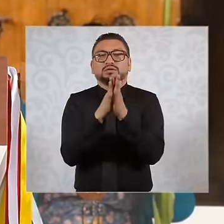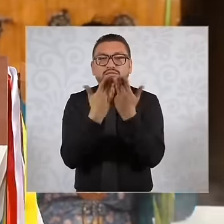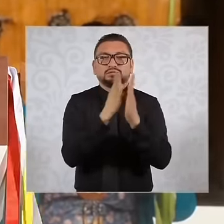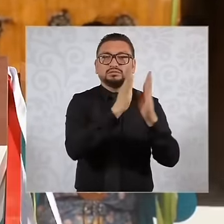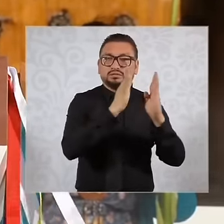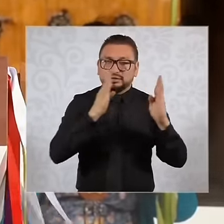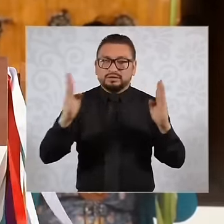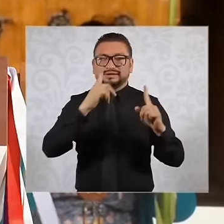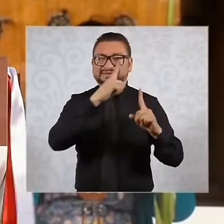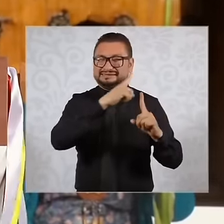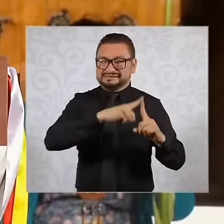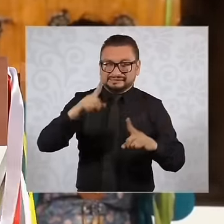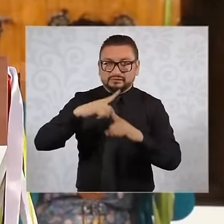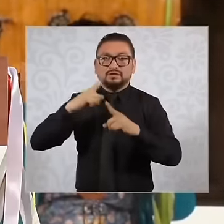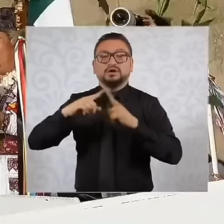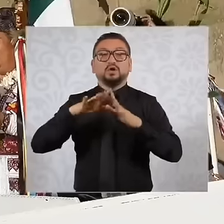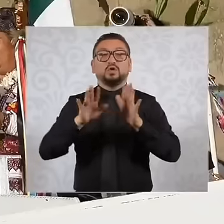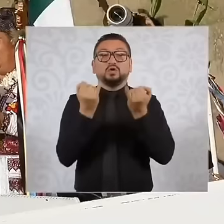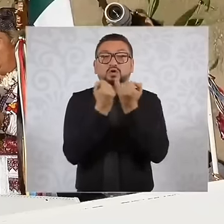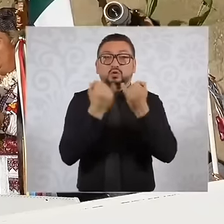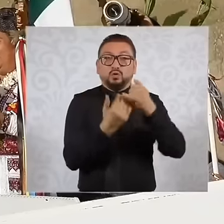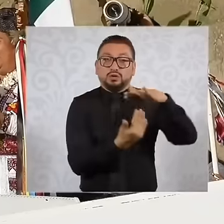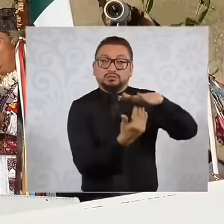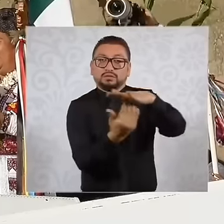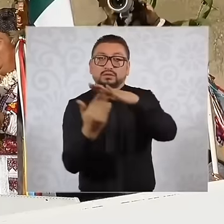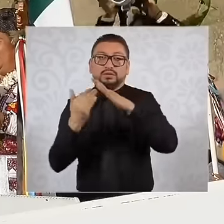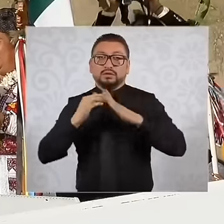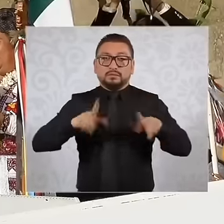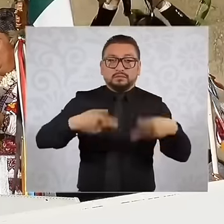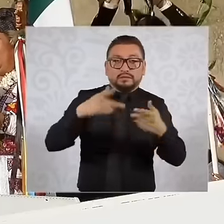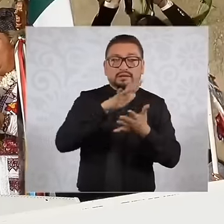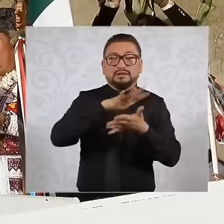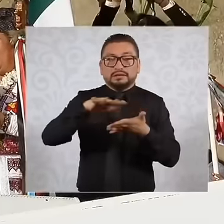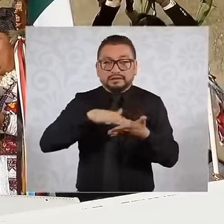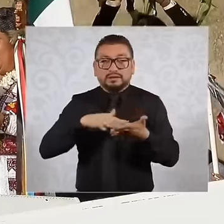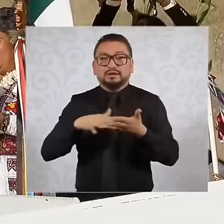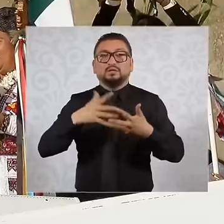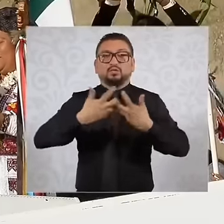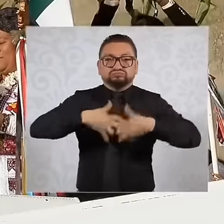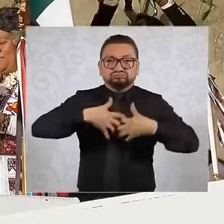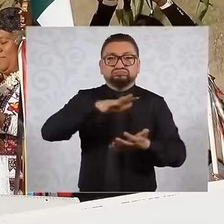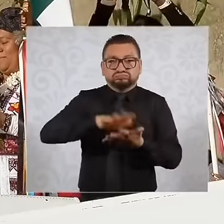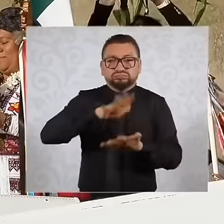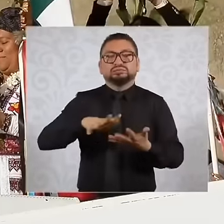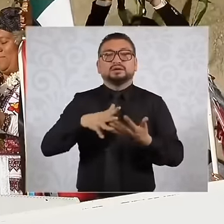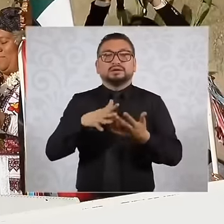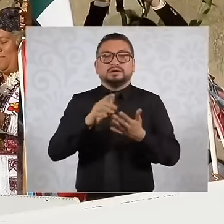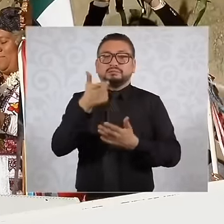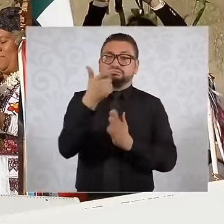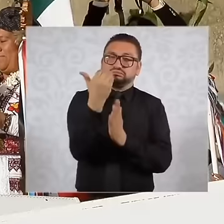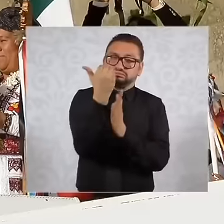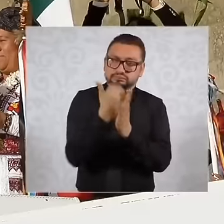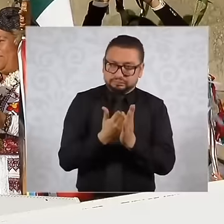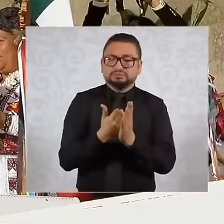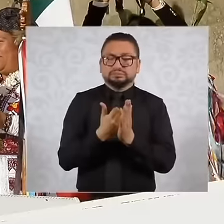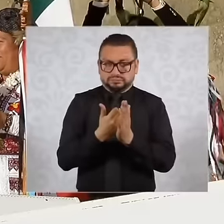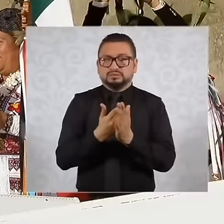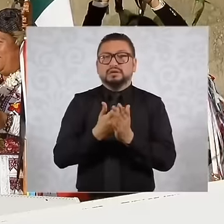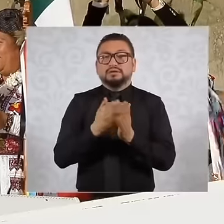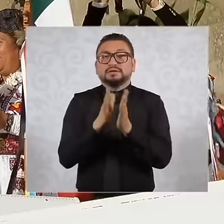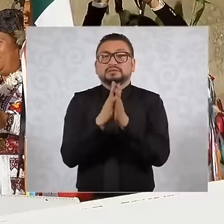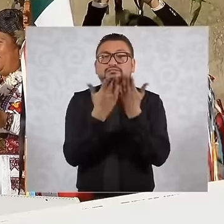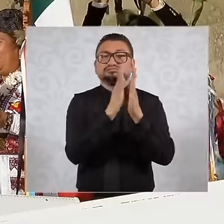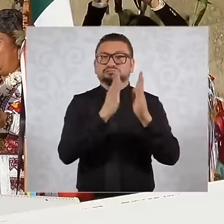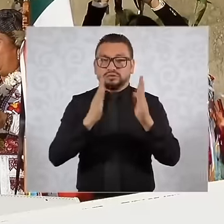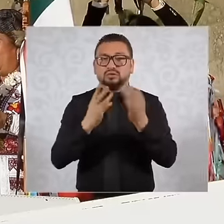bibliotecas populares, ferias de libro, así como la producción de libros a muy bajo costo y